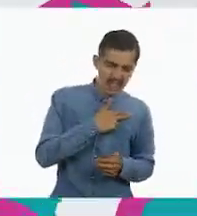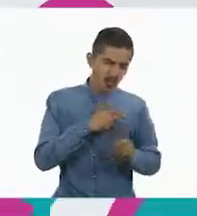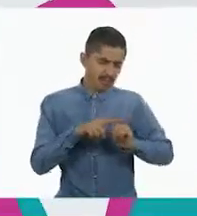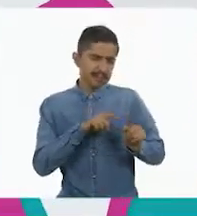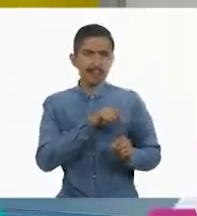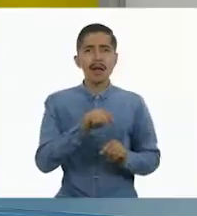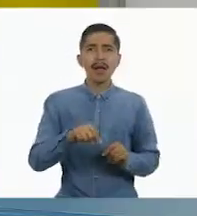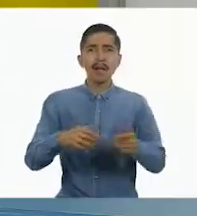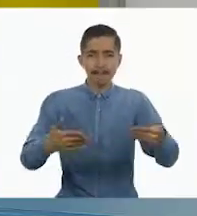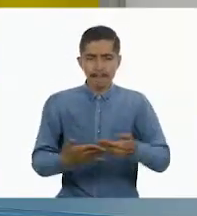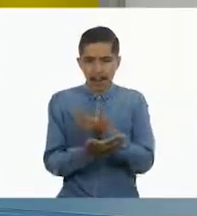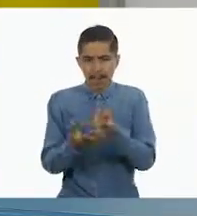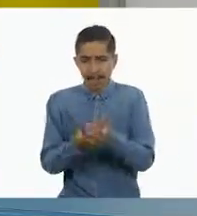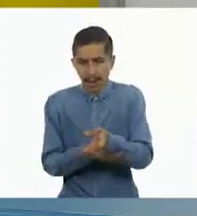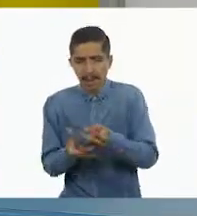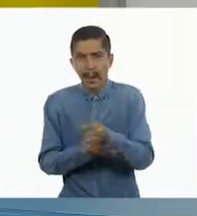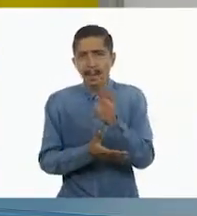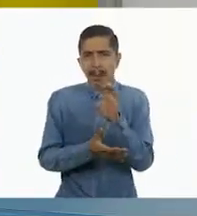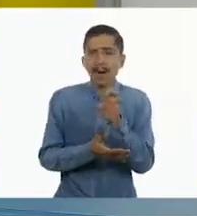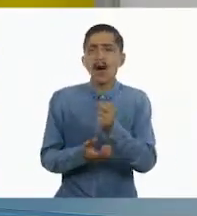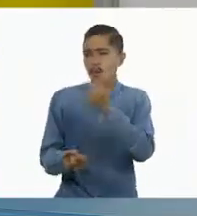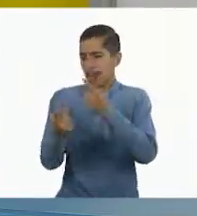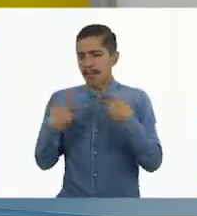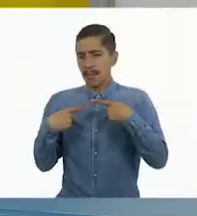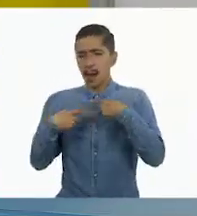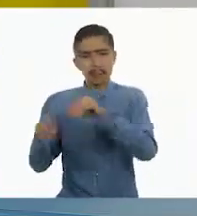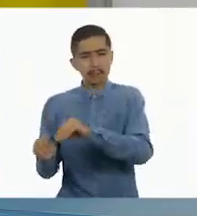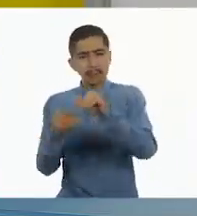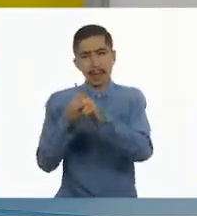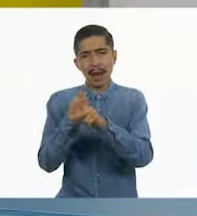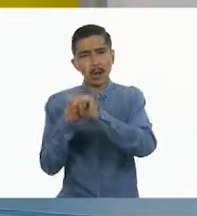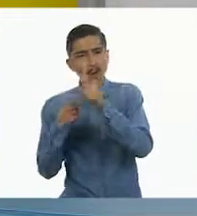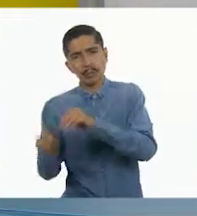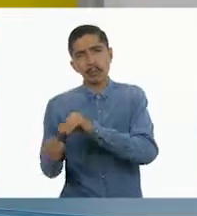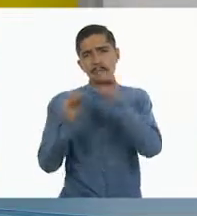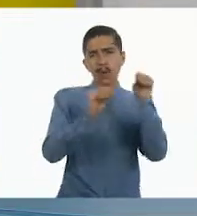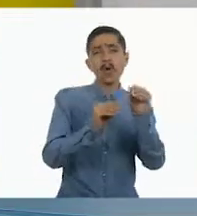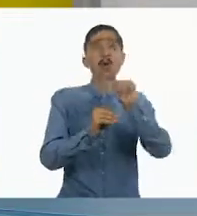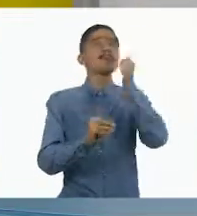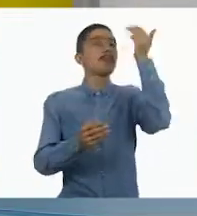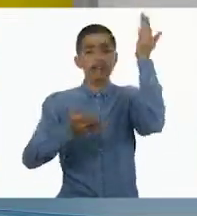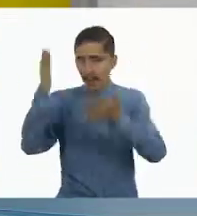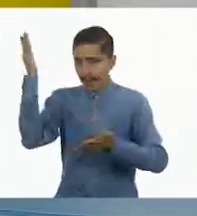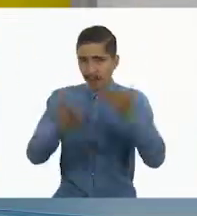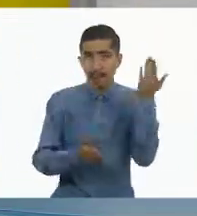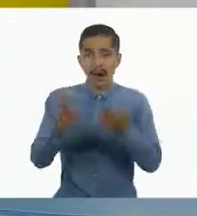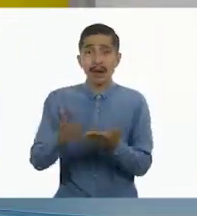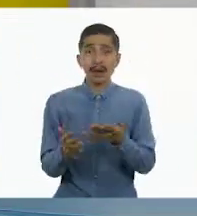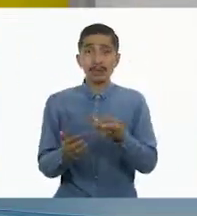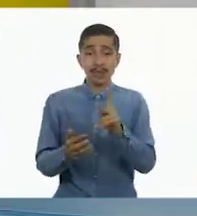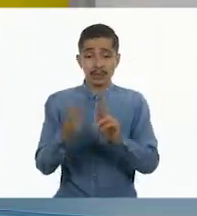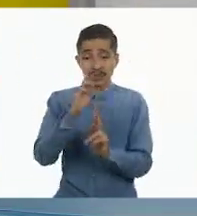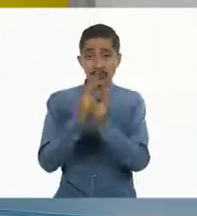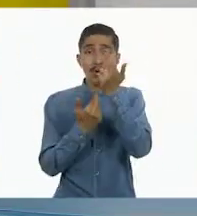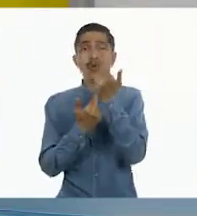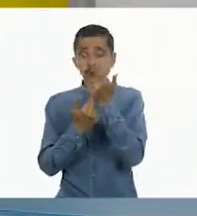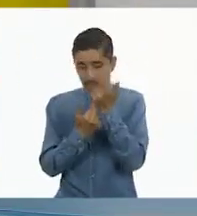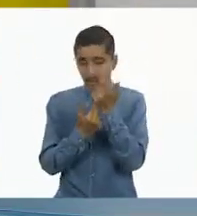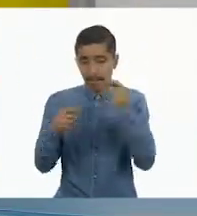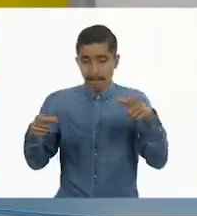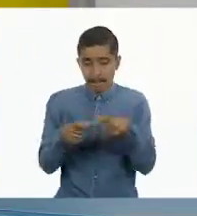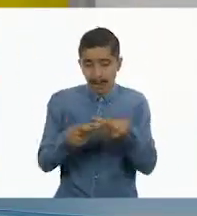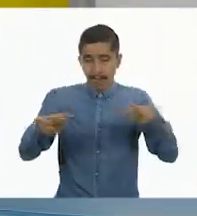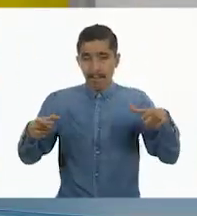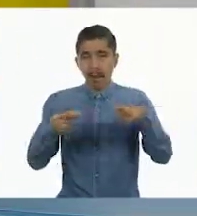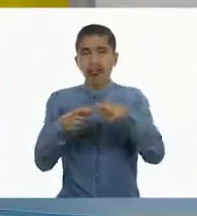bebés. Algunas personas iban del país, otras llegaban aquí a vivir. La revolución afectó el tamaño de la población en México